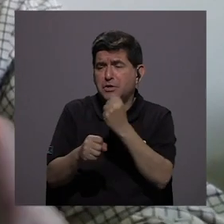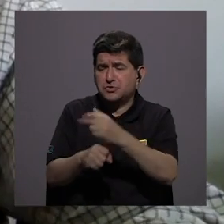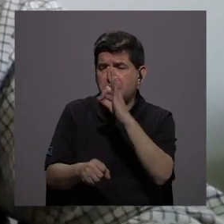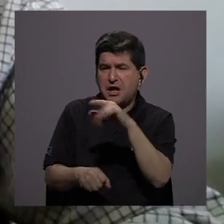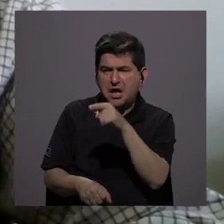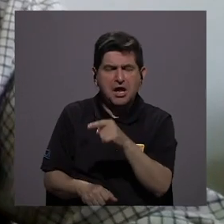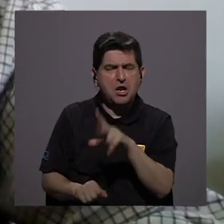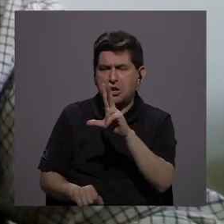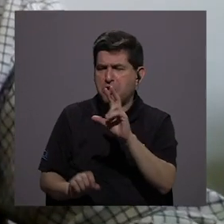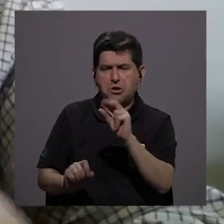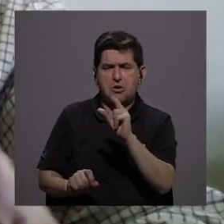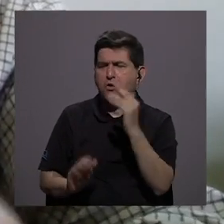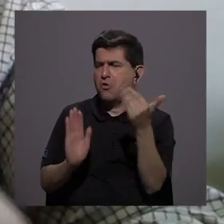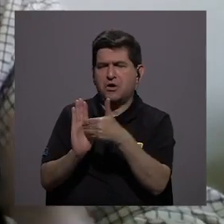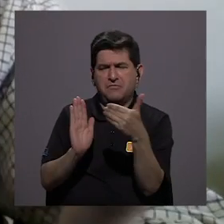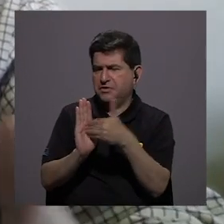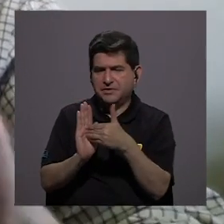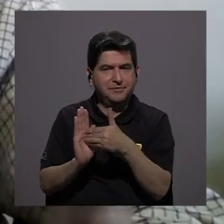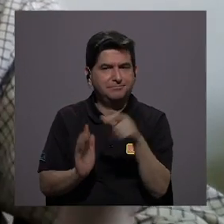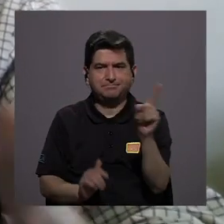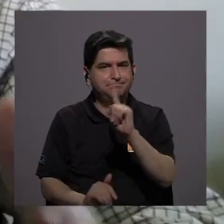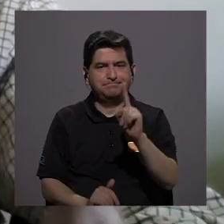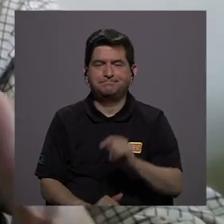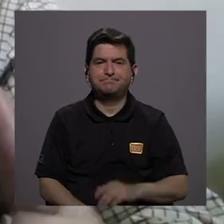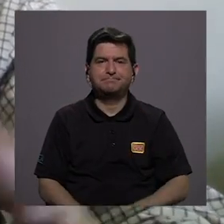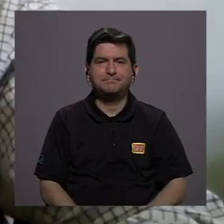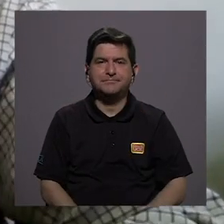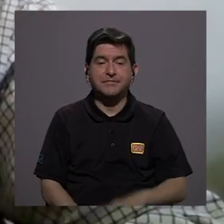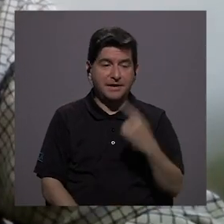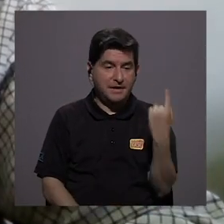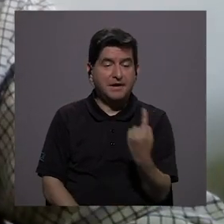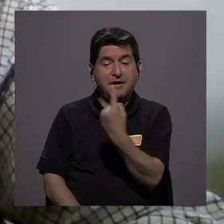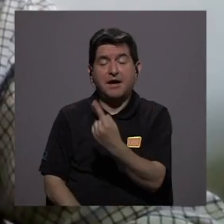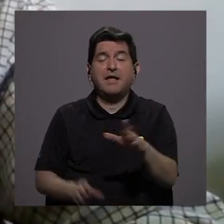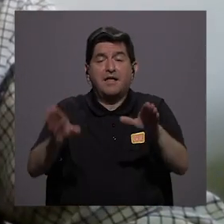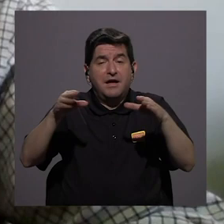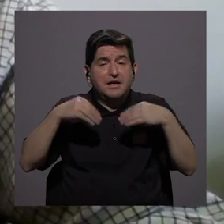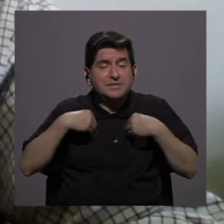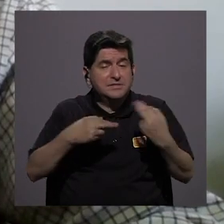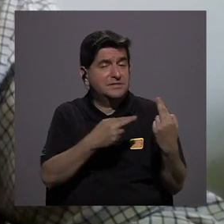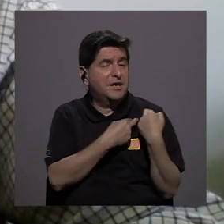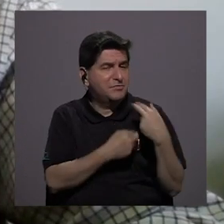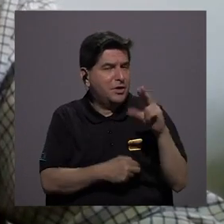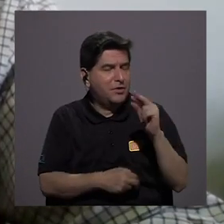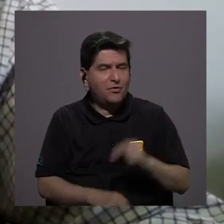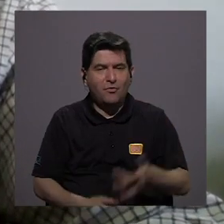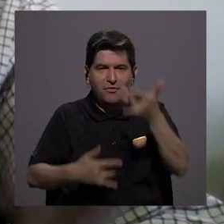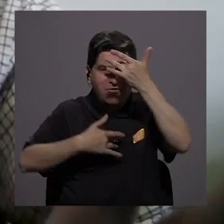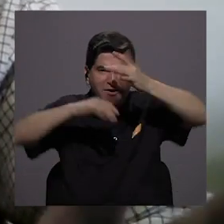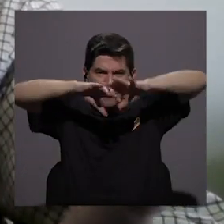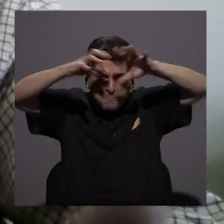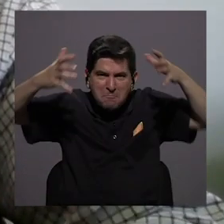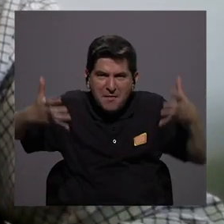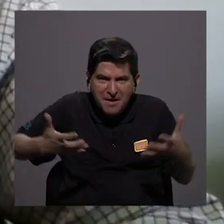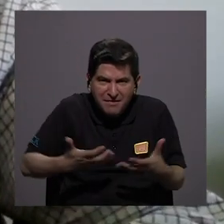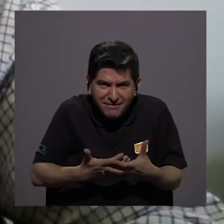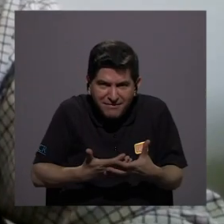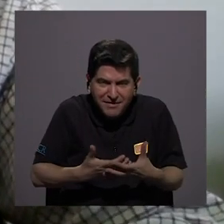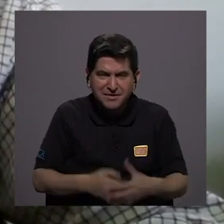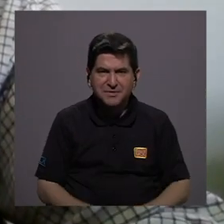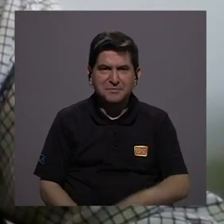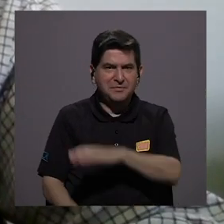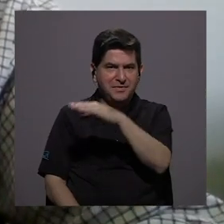bien no lo golpeó. Y uno diría, bueno, de que cada uno acepte sus responsabilidades. La pandemia y